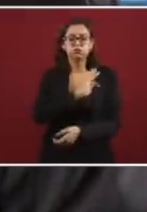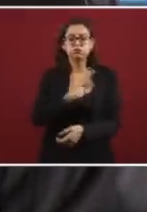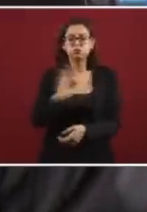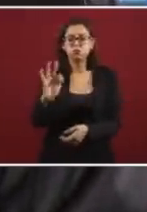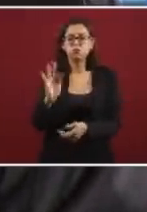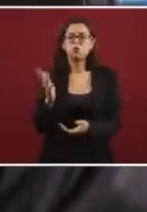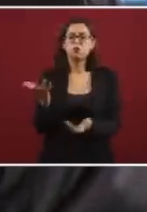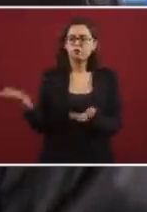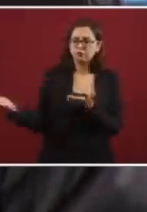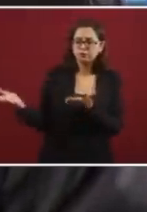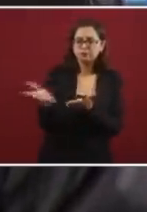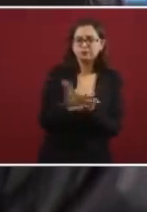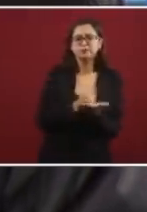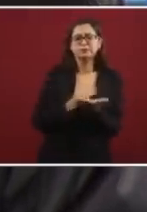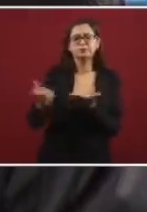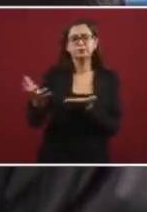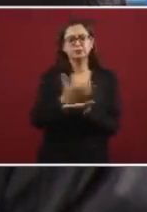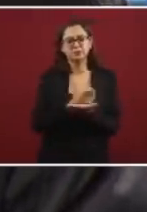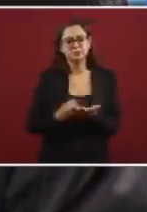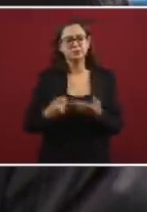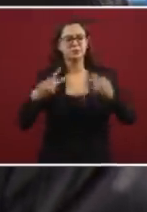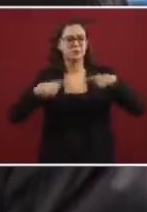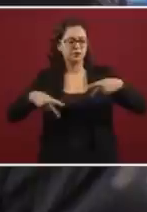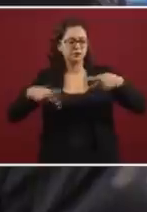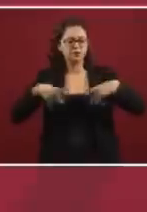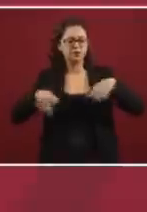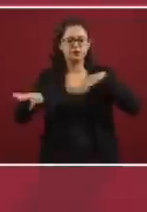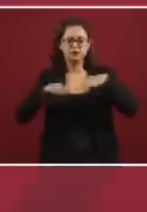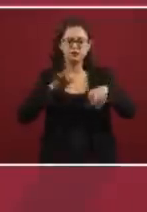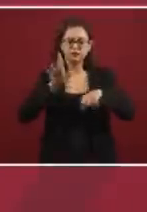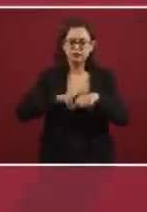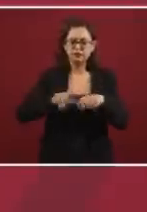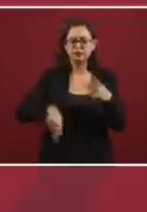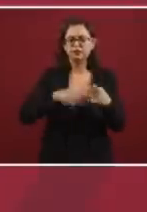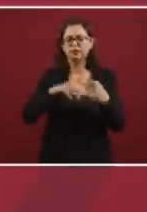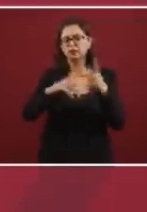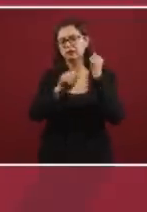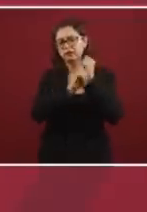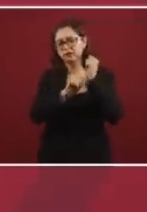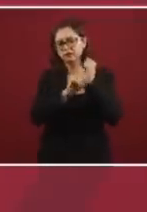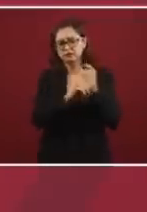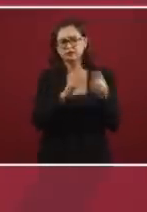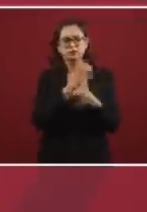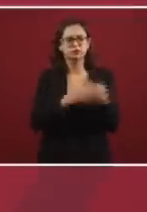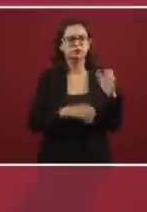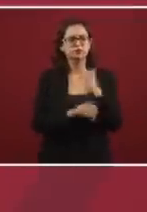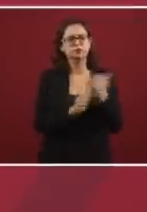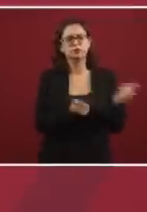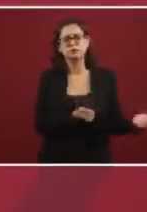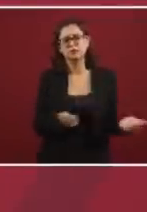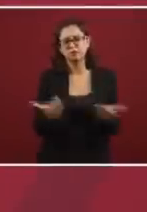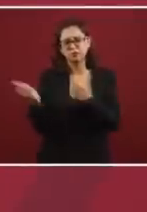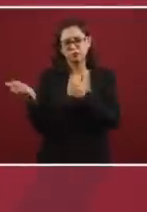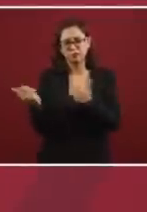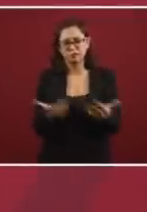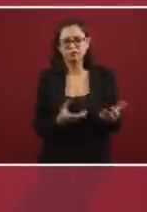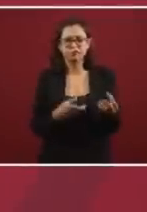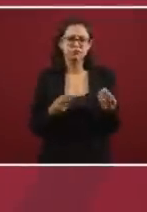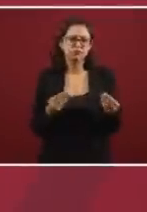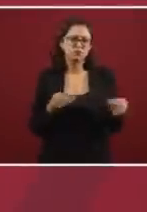ingresos a trabajadores a transportistas reactiva